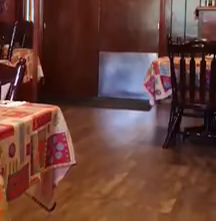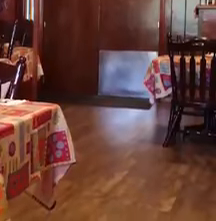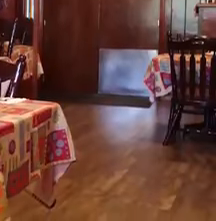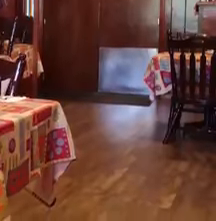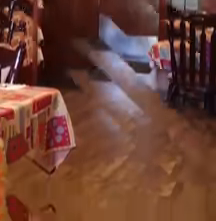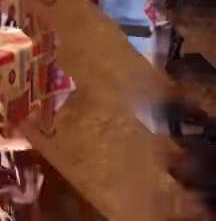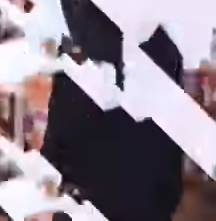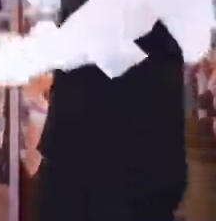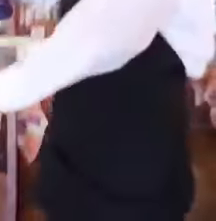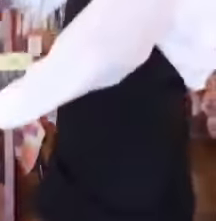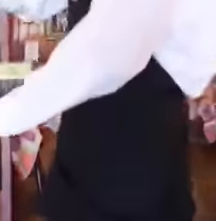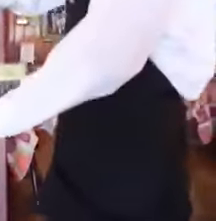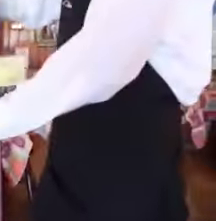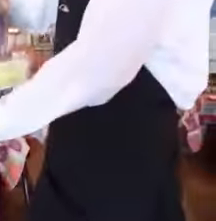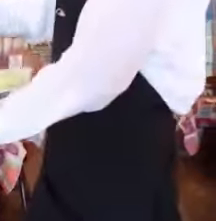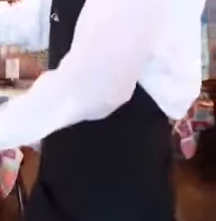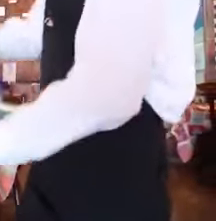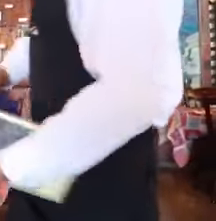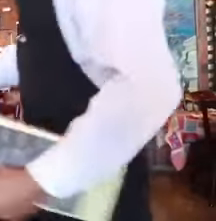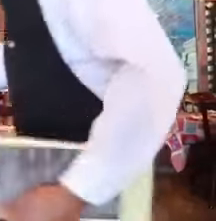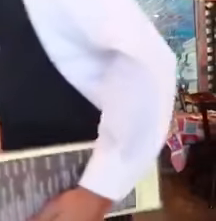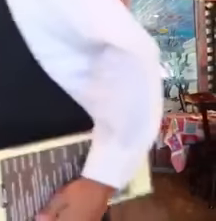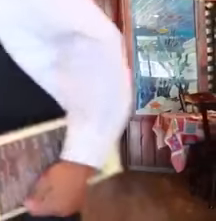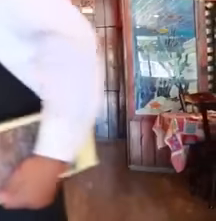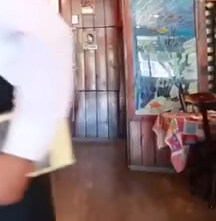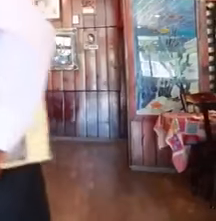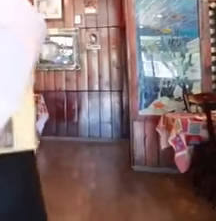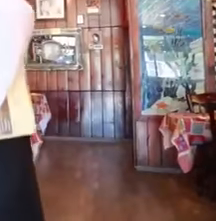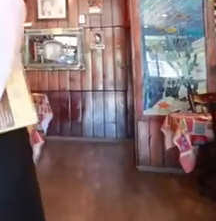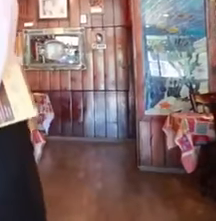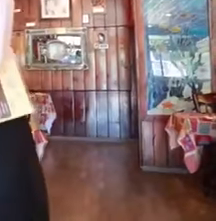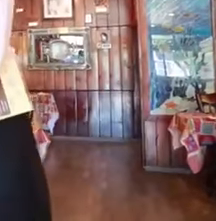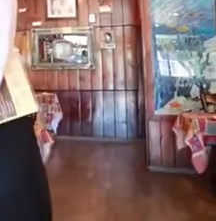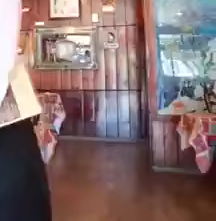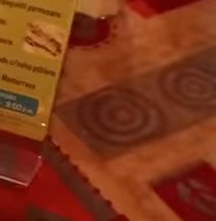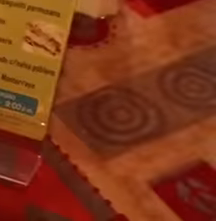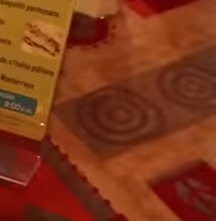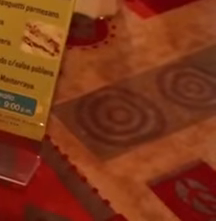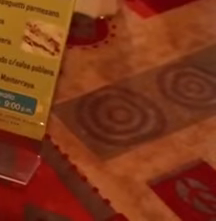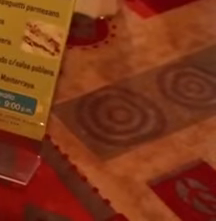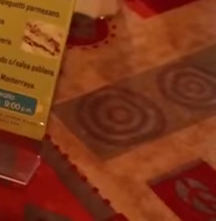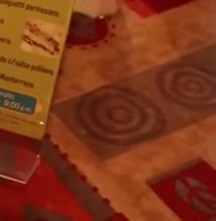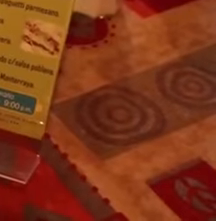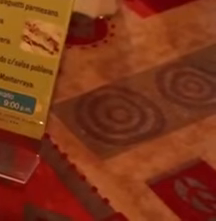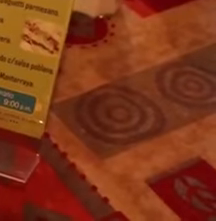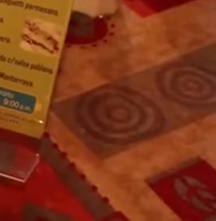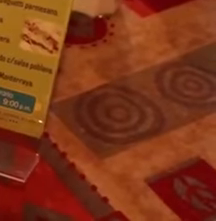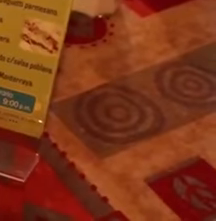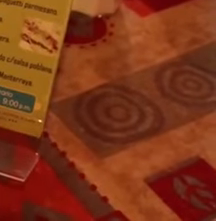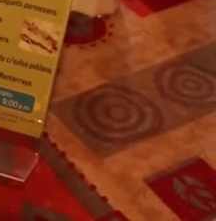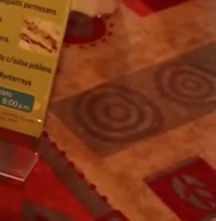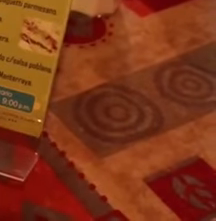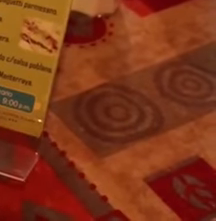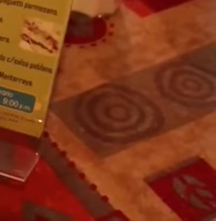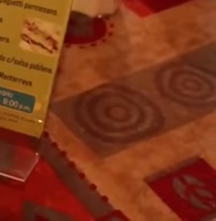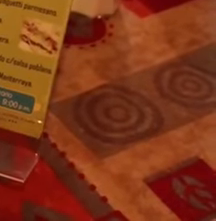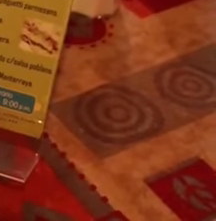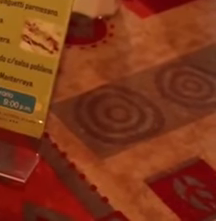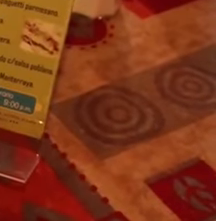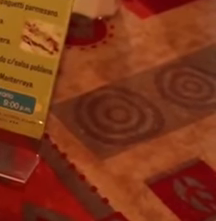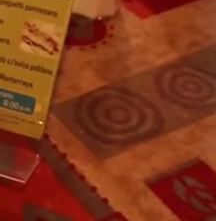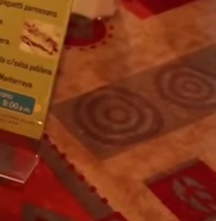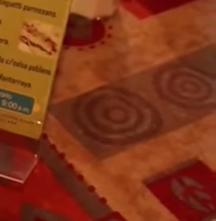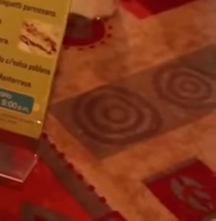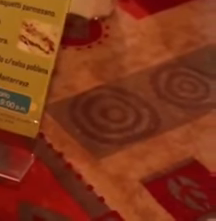Con productos especializados sanitizamos nuestra carta y pusimos a tu disposición la consulta de nuestros platillos y bebidas mediante un